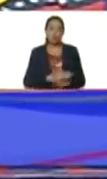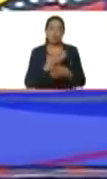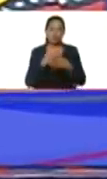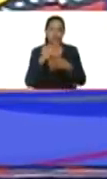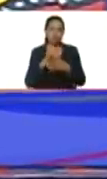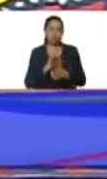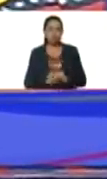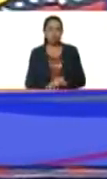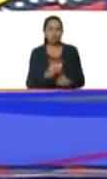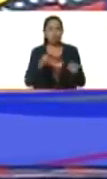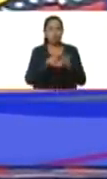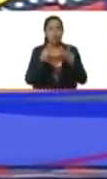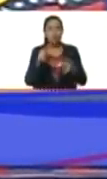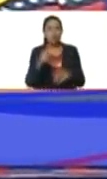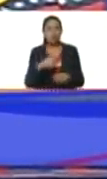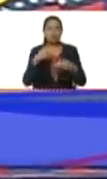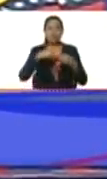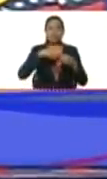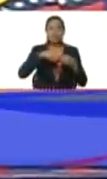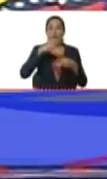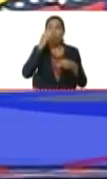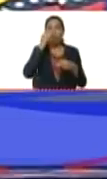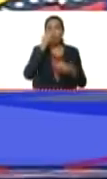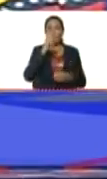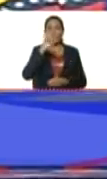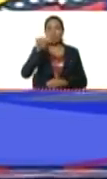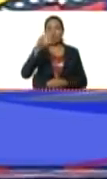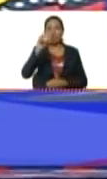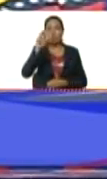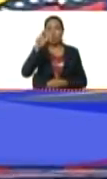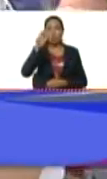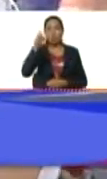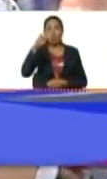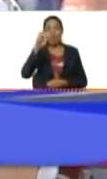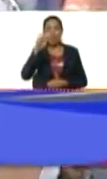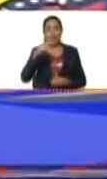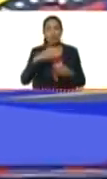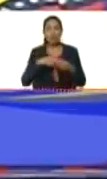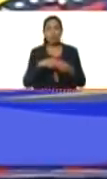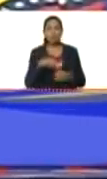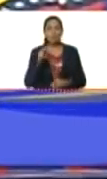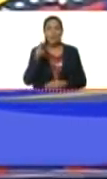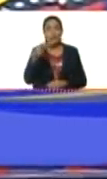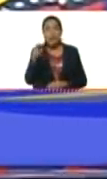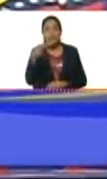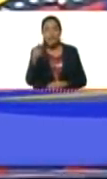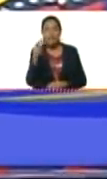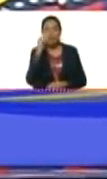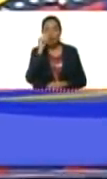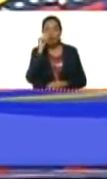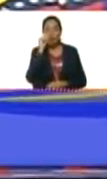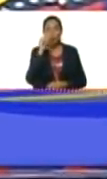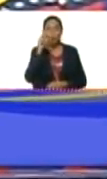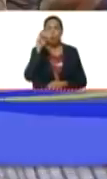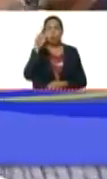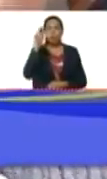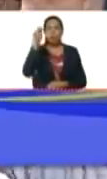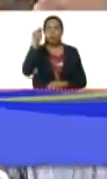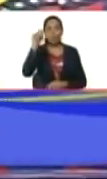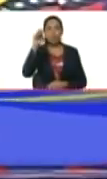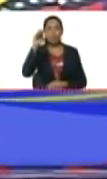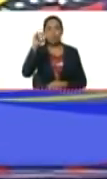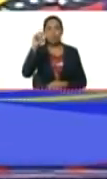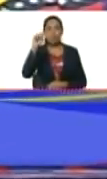Igualmente está por Chacao Jorge Chávez, por el Atillo Francis Herrera y por los